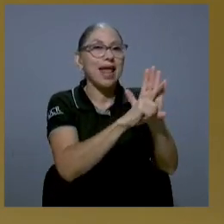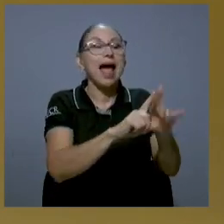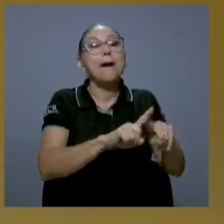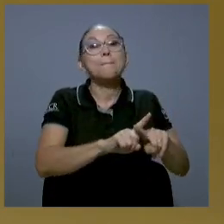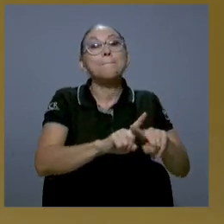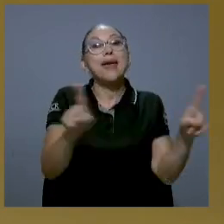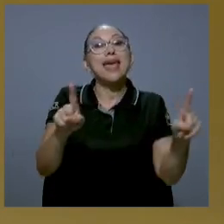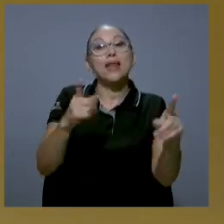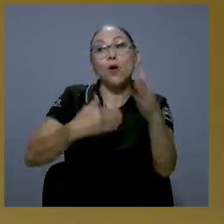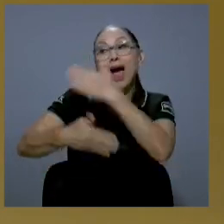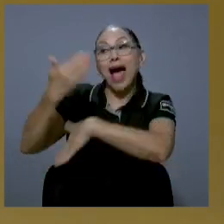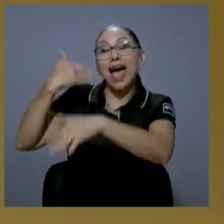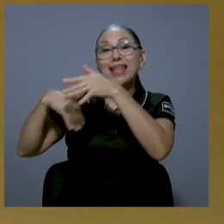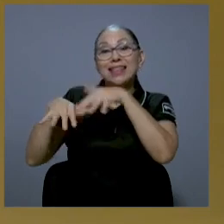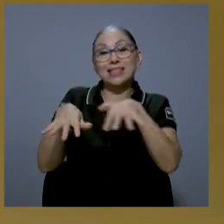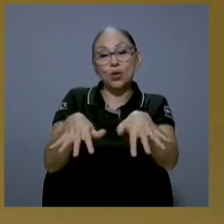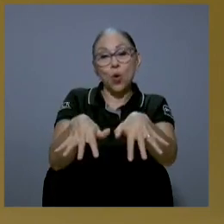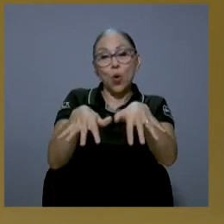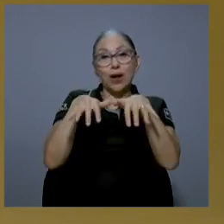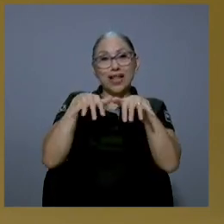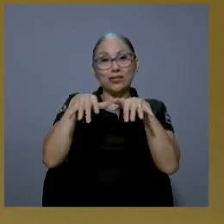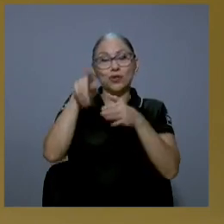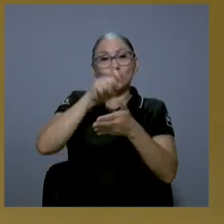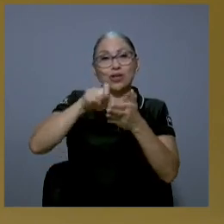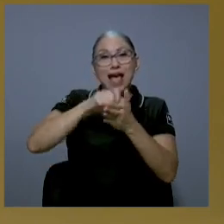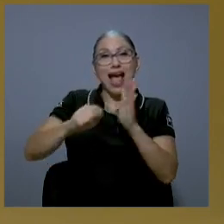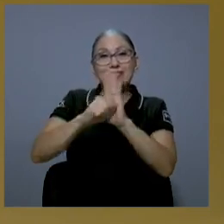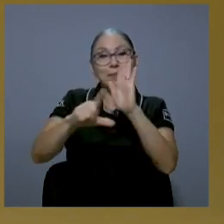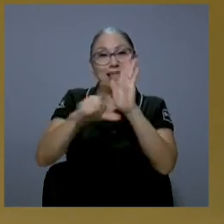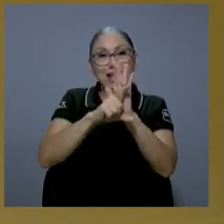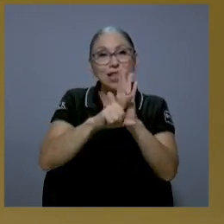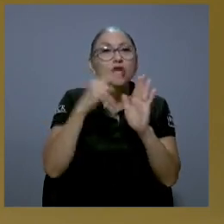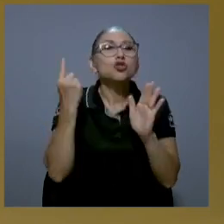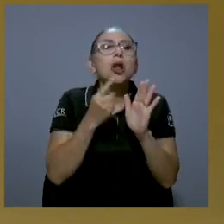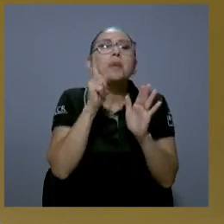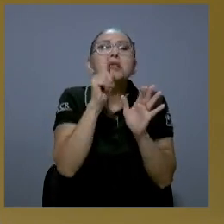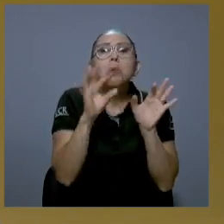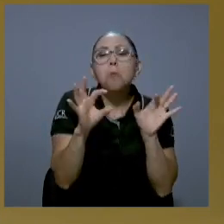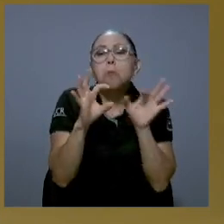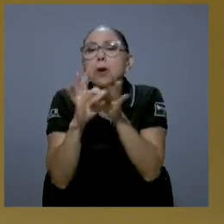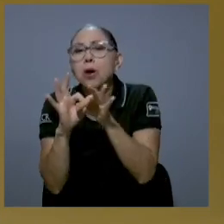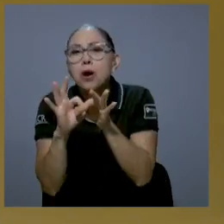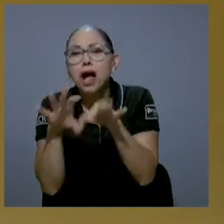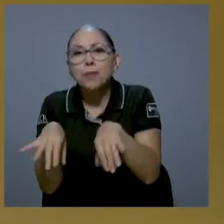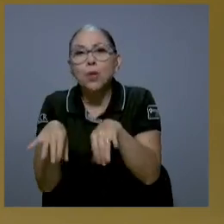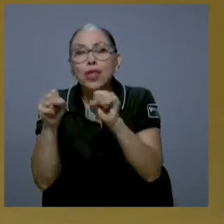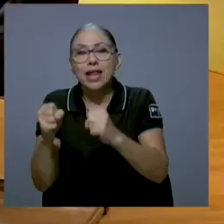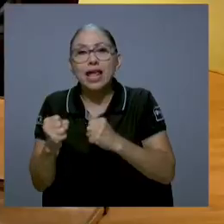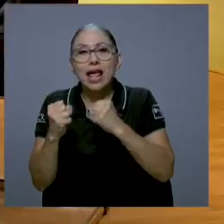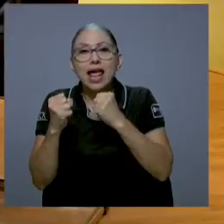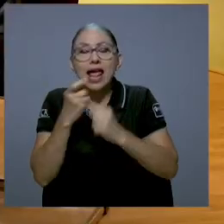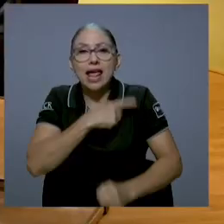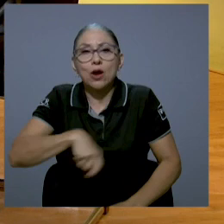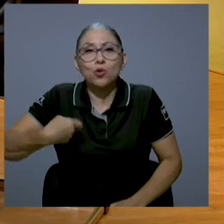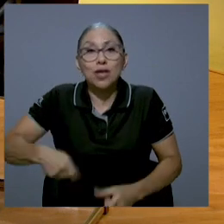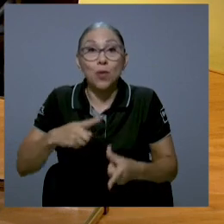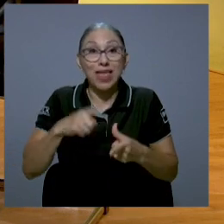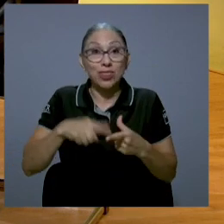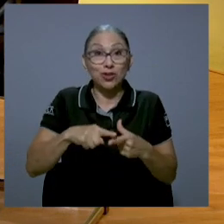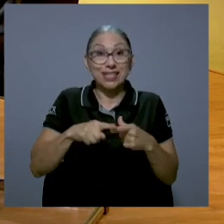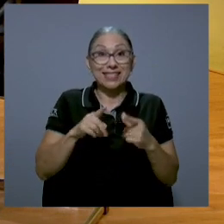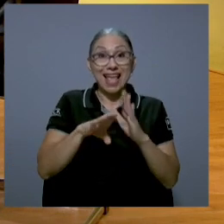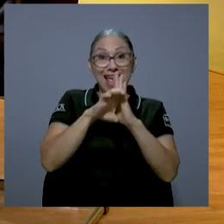entonces, eran simple apéndices del poder ejecutivo. Entonces, el poder municipal, por ejemplo, estaba bajo